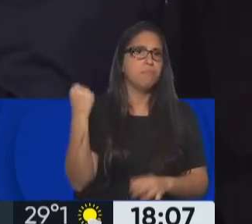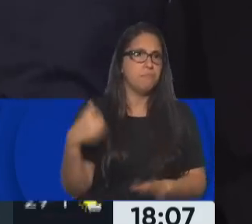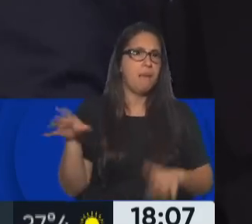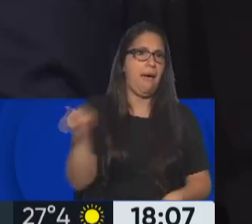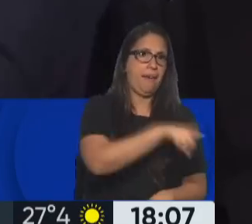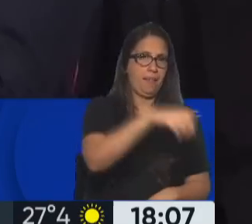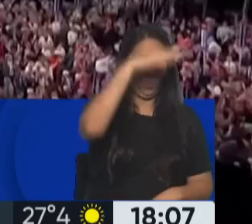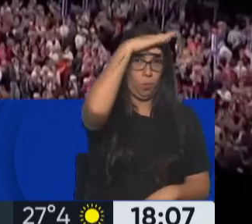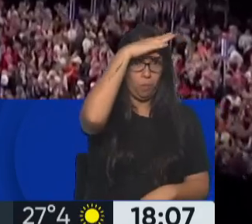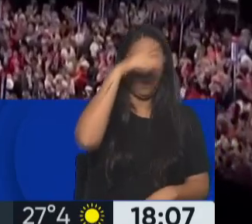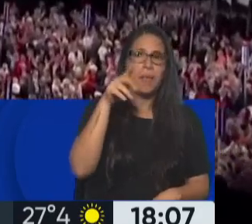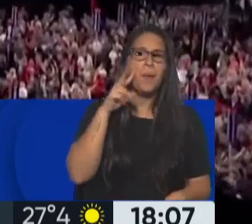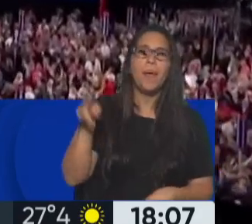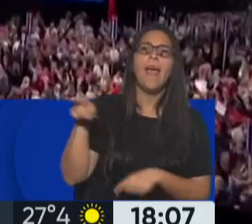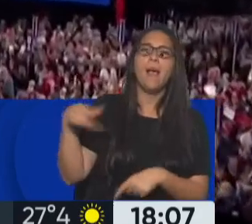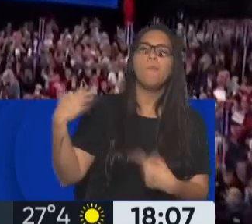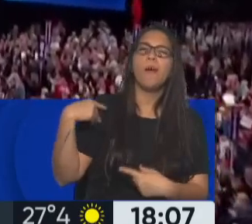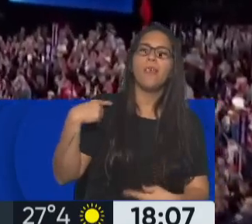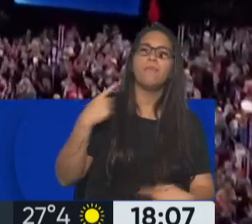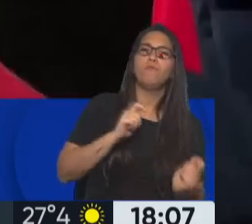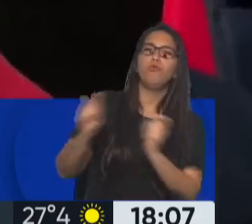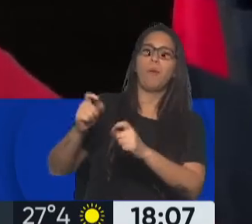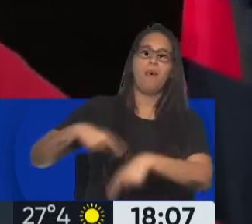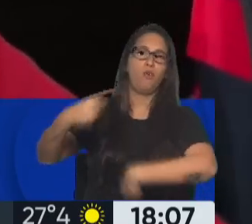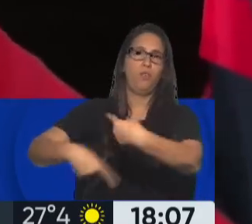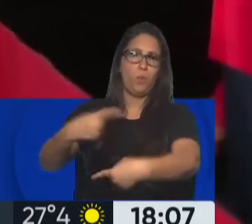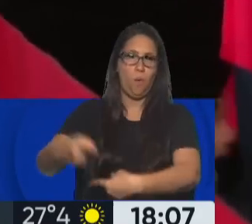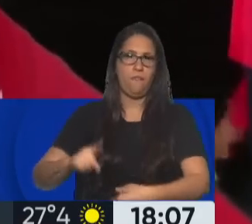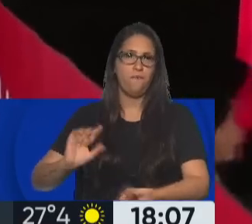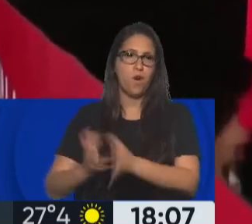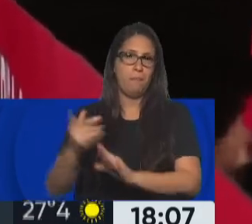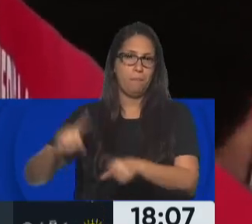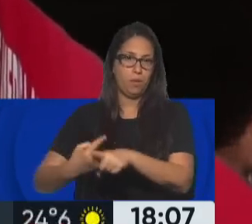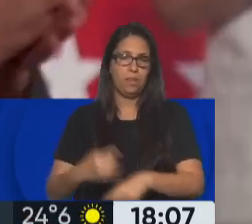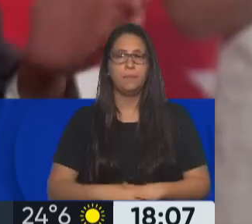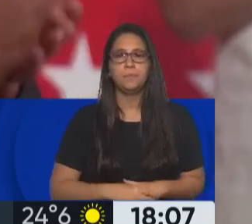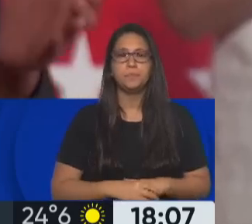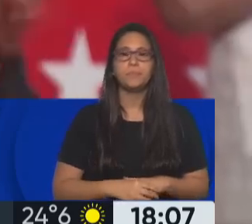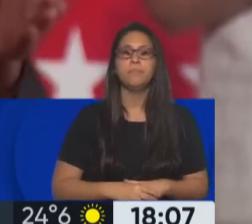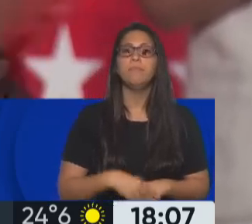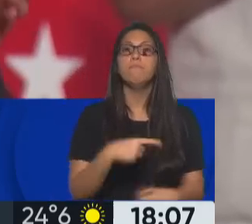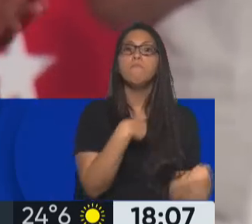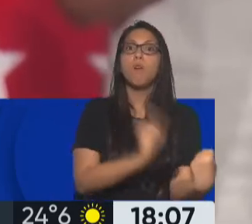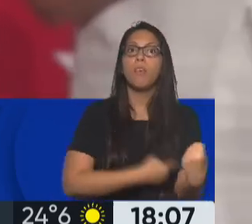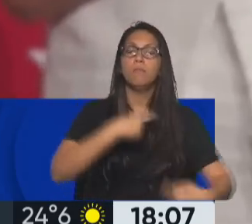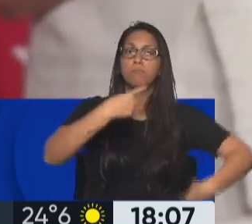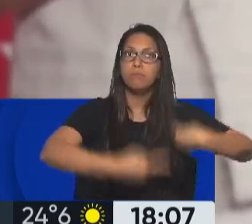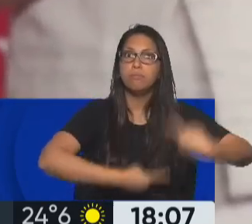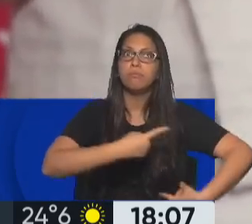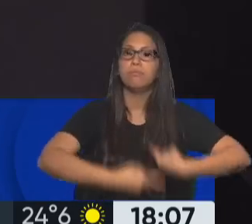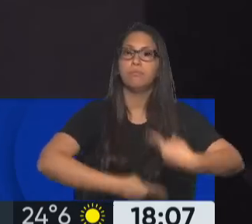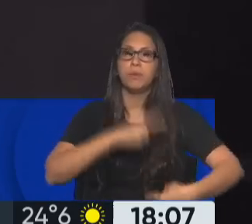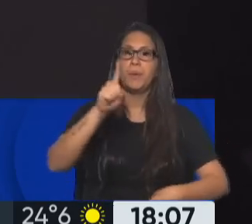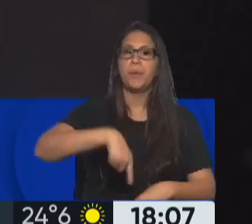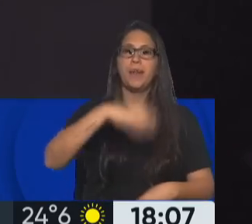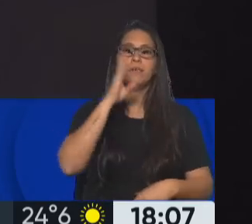quien Trump ve como su posible sucesor. Una enorme concentración de poder que le permitirá resetear la escena política estadounidense